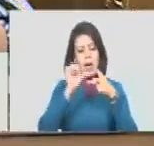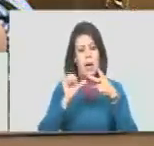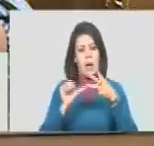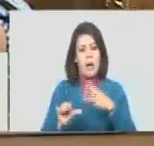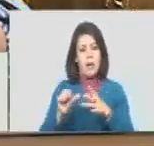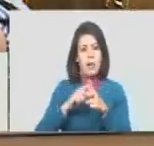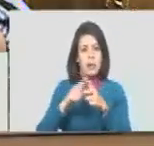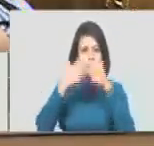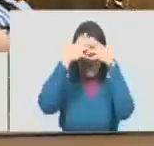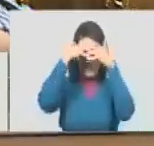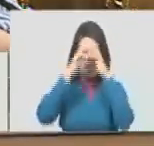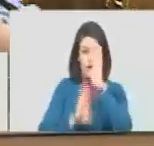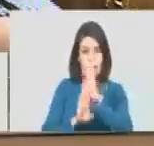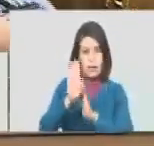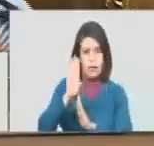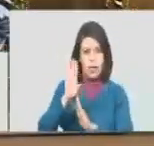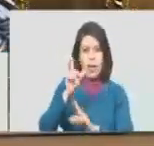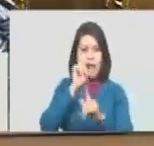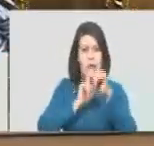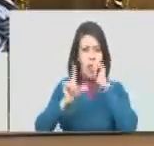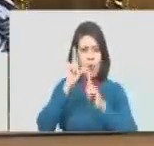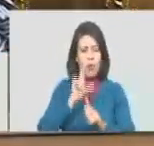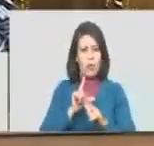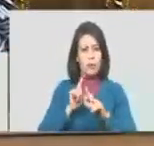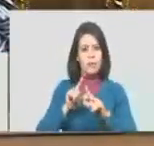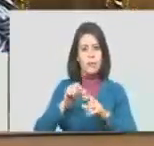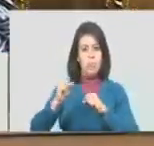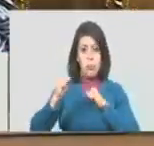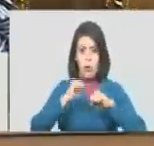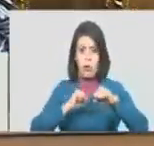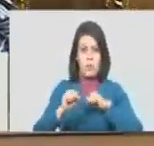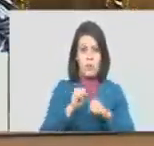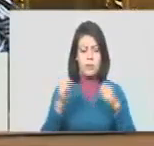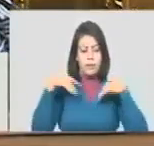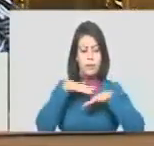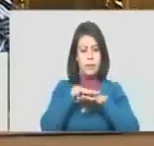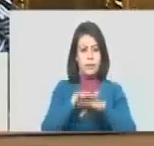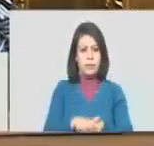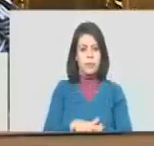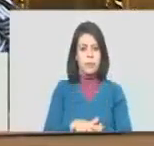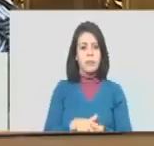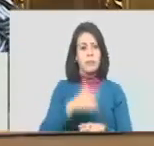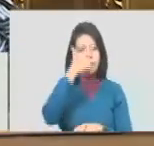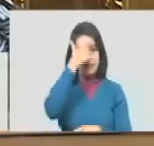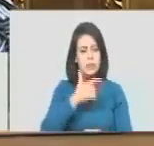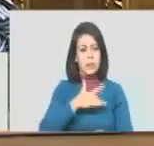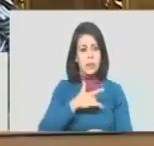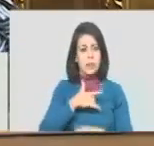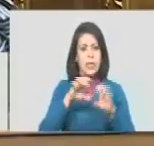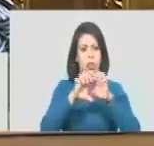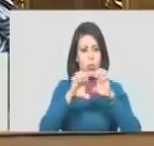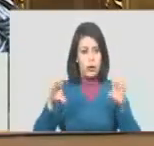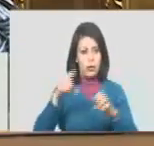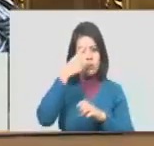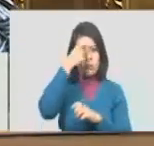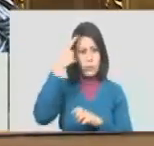del neurodesarrollo con terapia de lenguaje ocupacional y de integración sensorial,